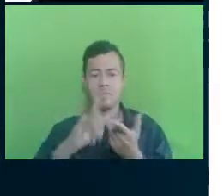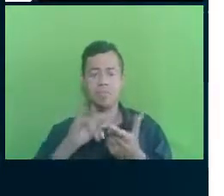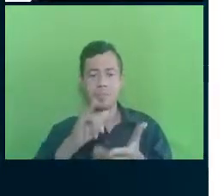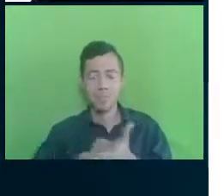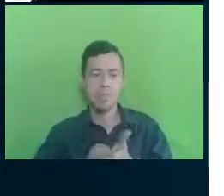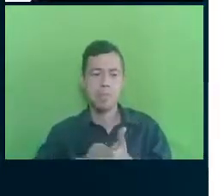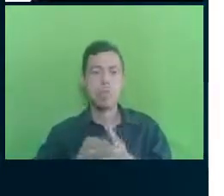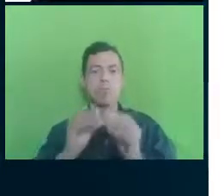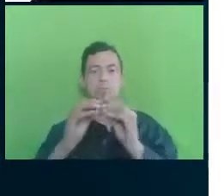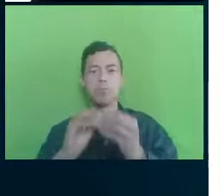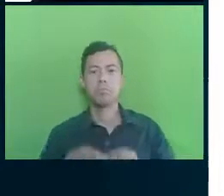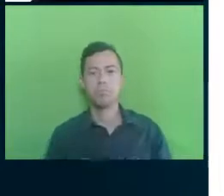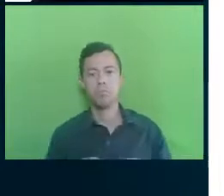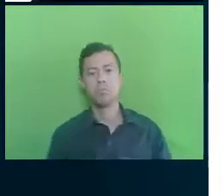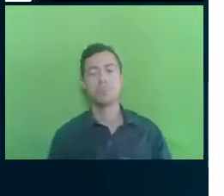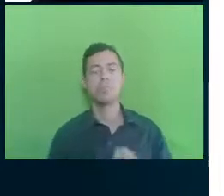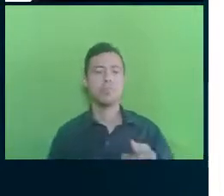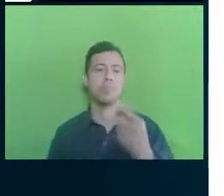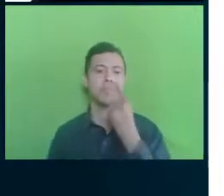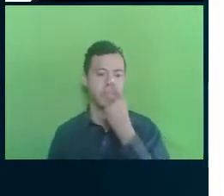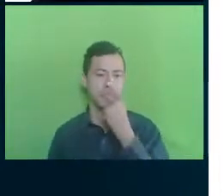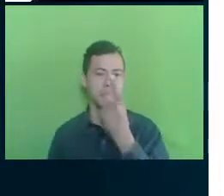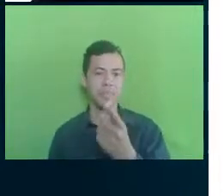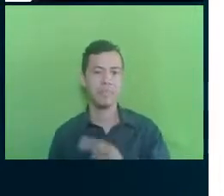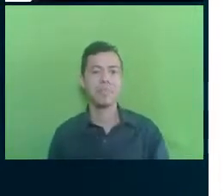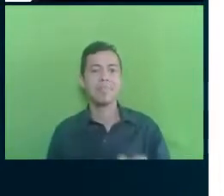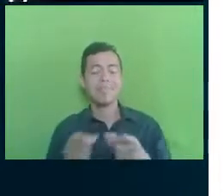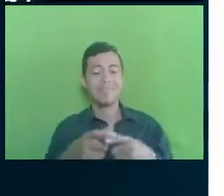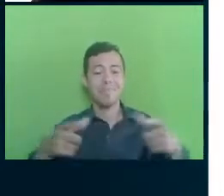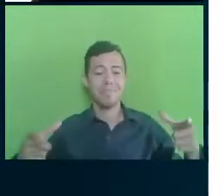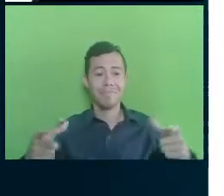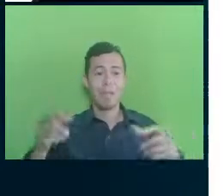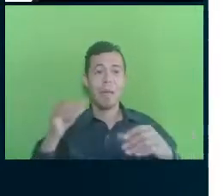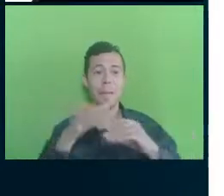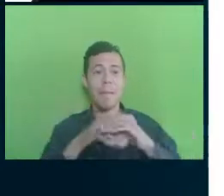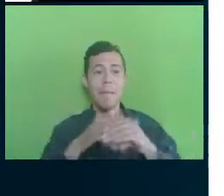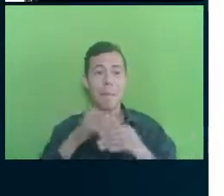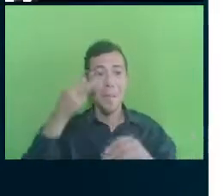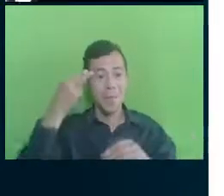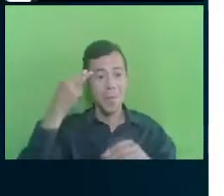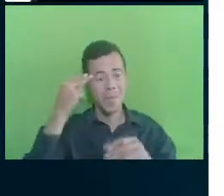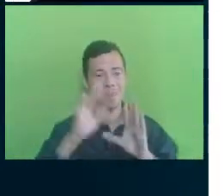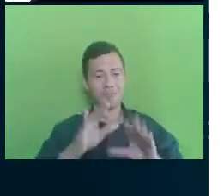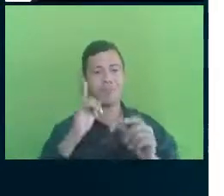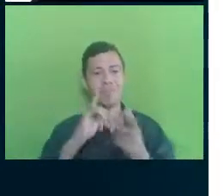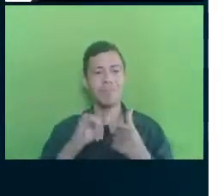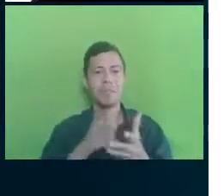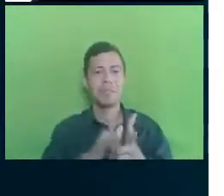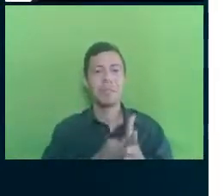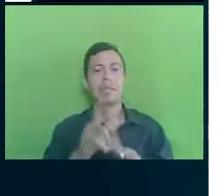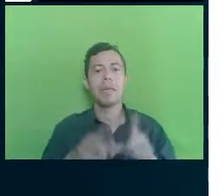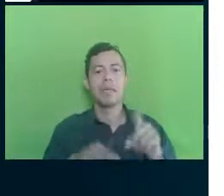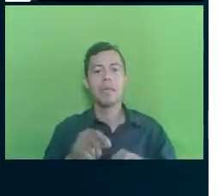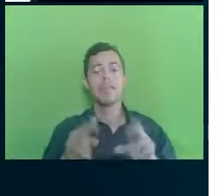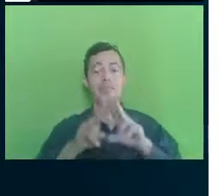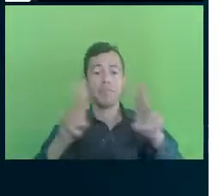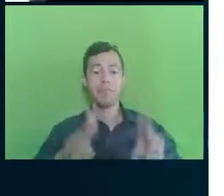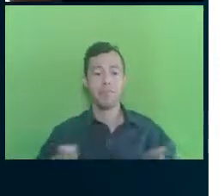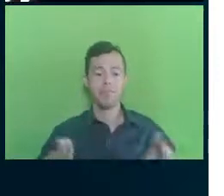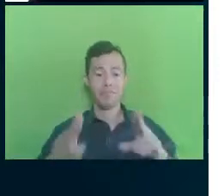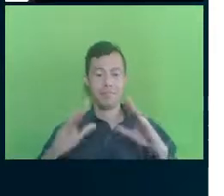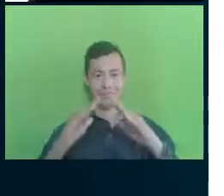construir. Un dato curioso a nivel de ancho de banda, creo que varios de nosotros tenemos internet en la